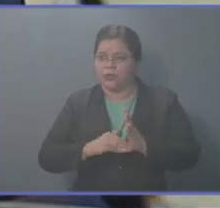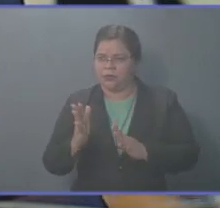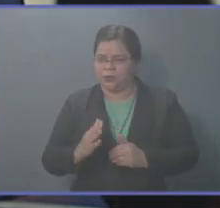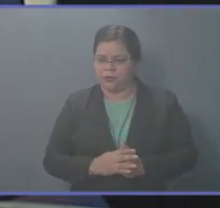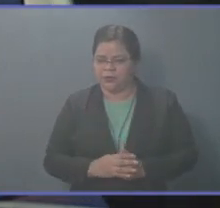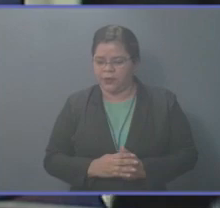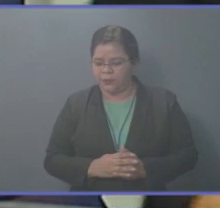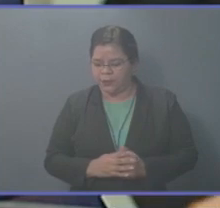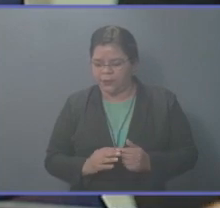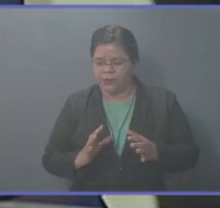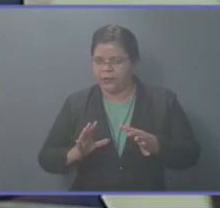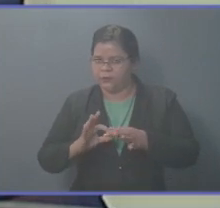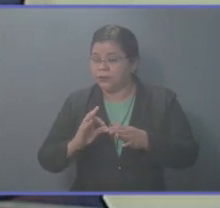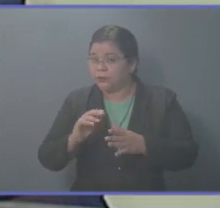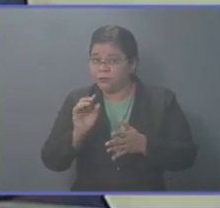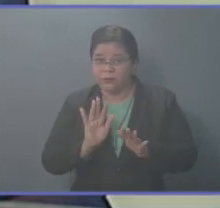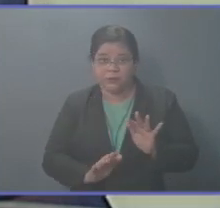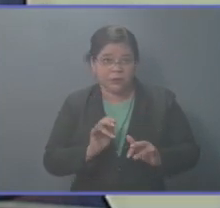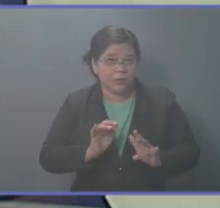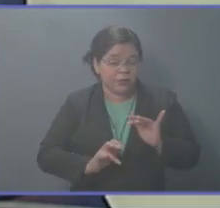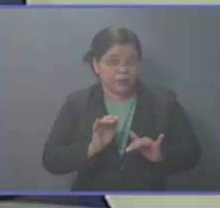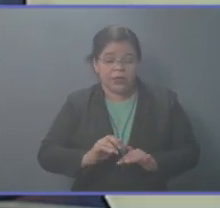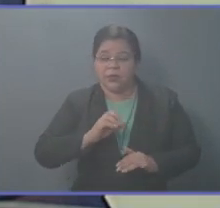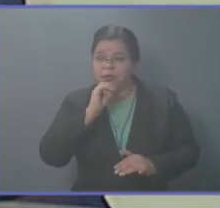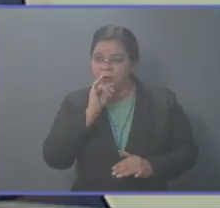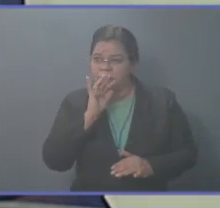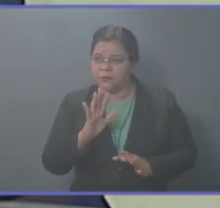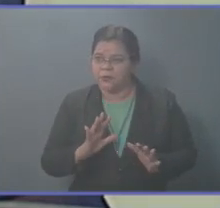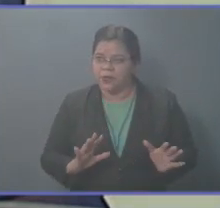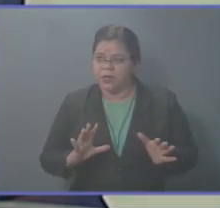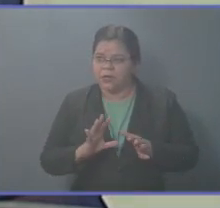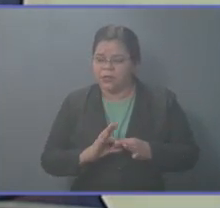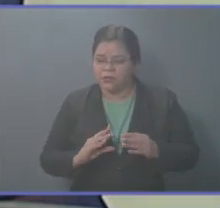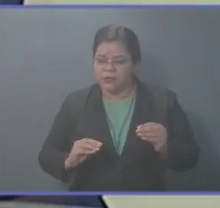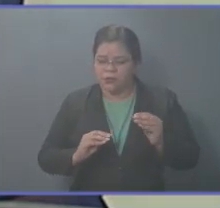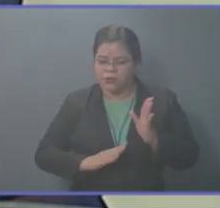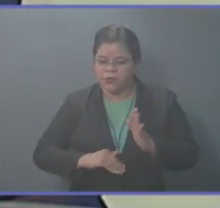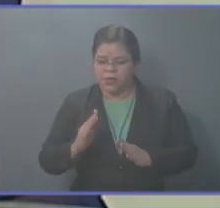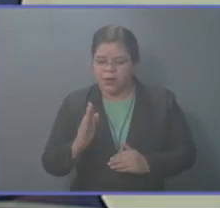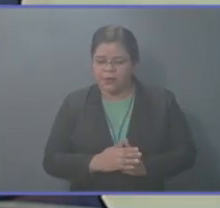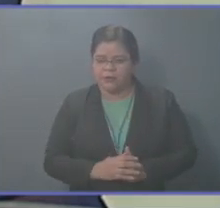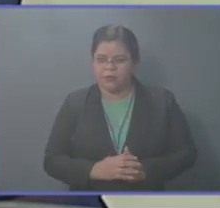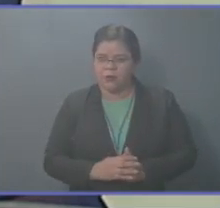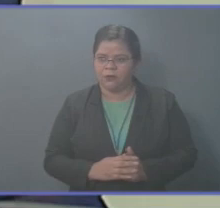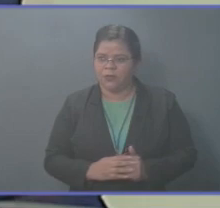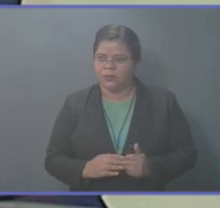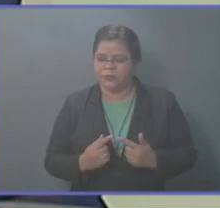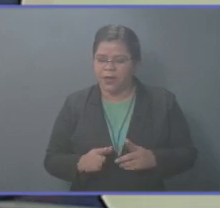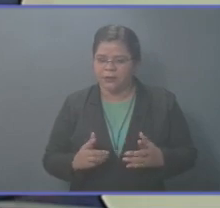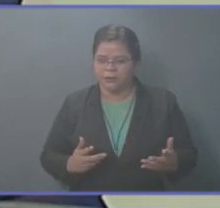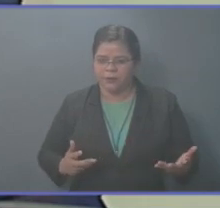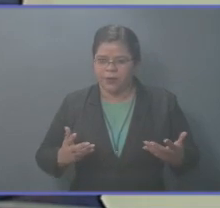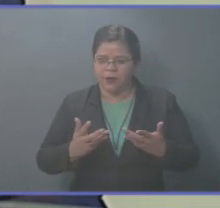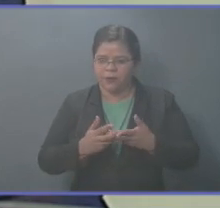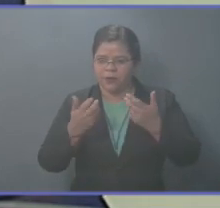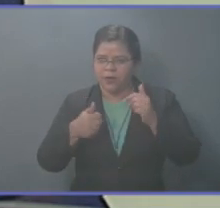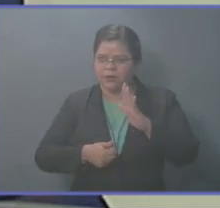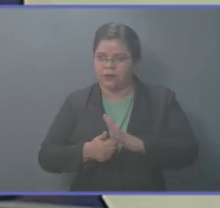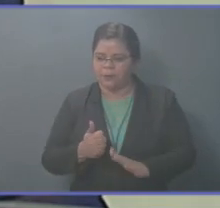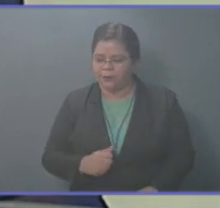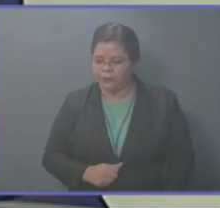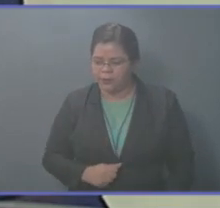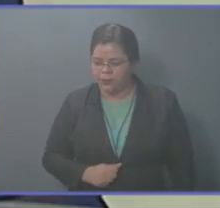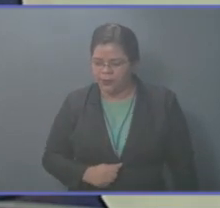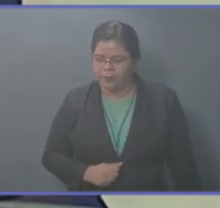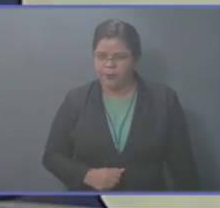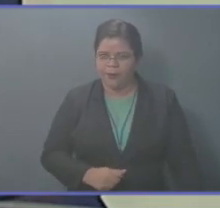necesariamente presentada ante su secretaría. En la improcedencia de 29 de junio de 2018, inconstitucionalidad 34-2014, sostuvo